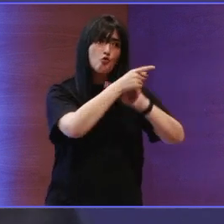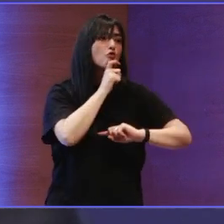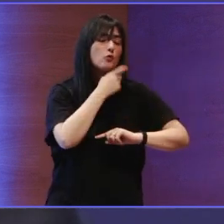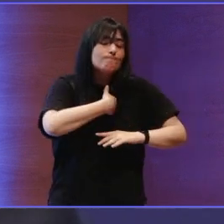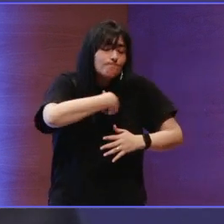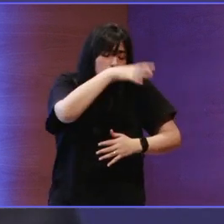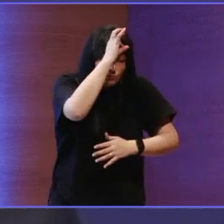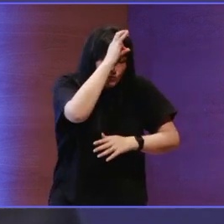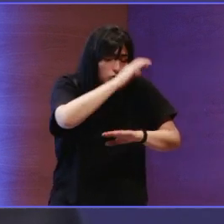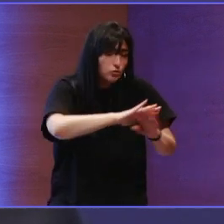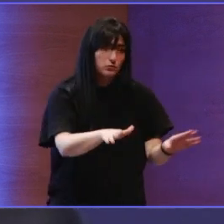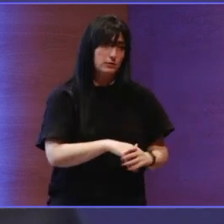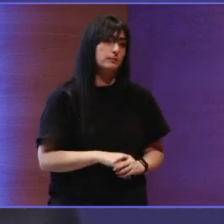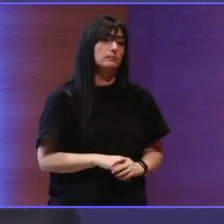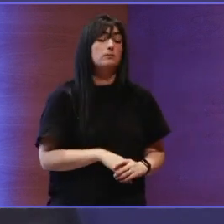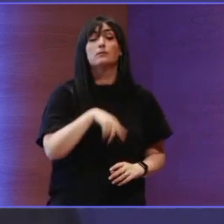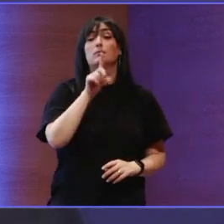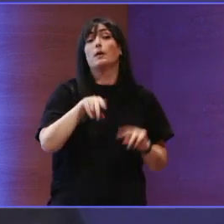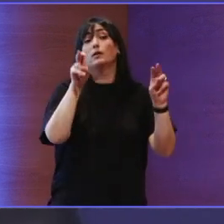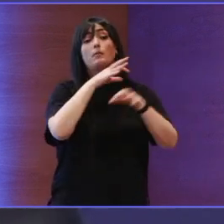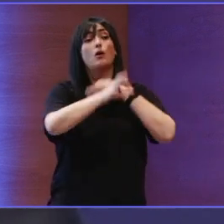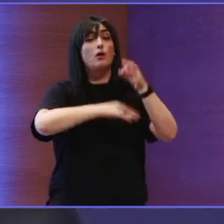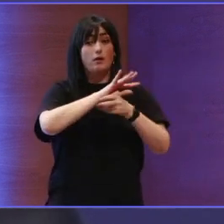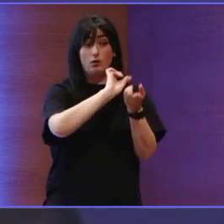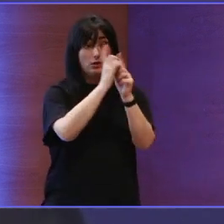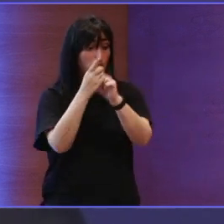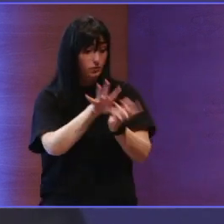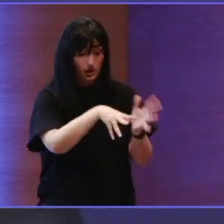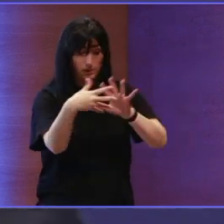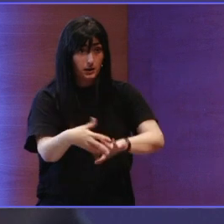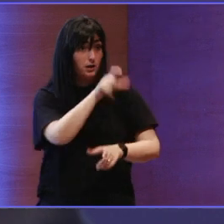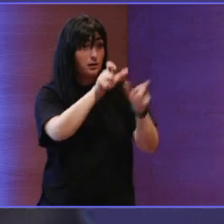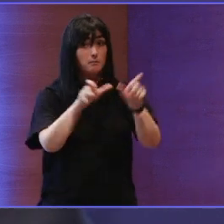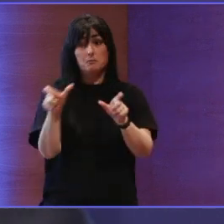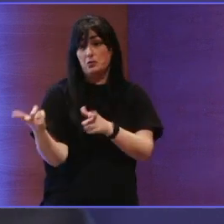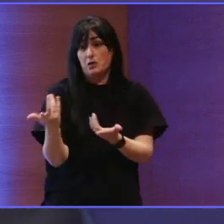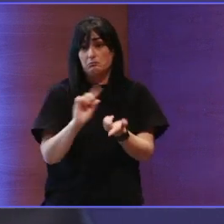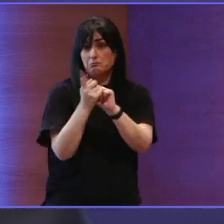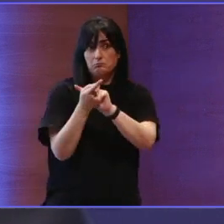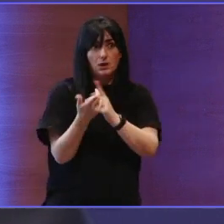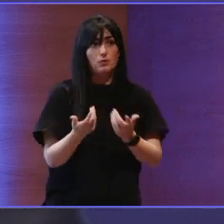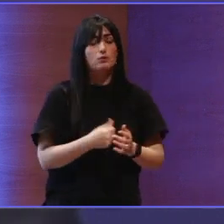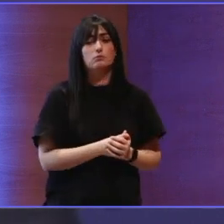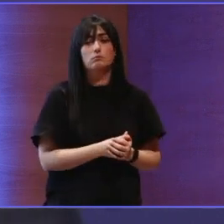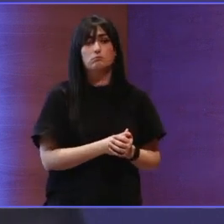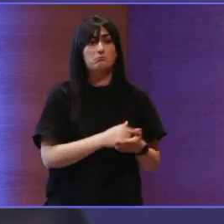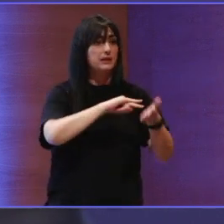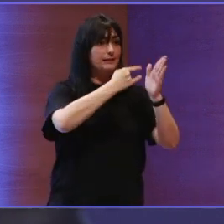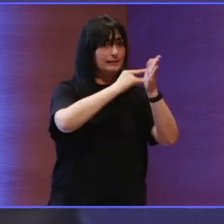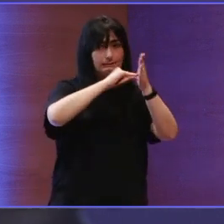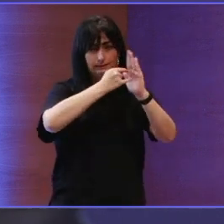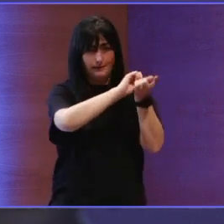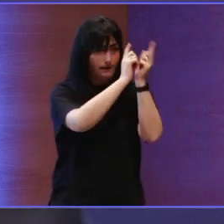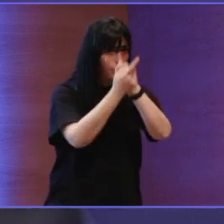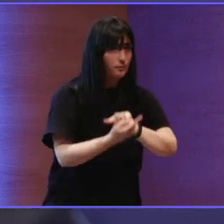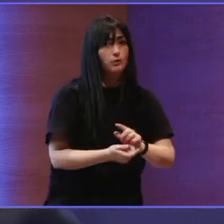de de de articular cambios organizativos cambios de personal eh cambios técnicos